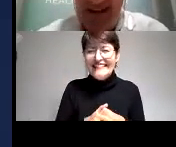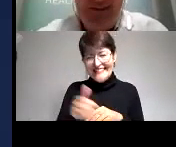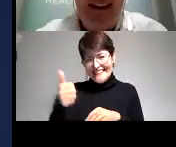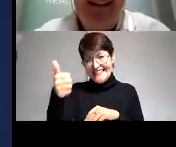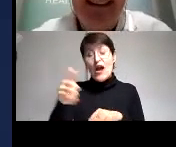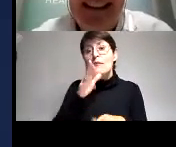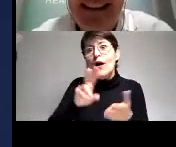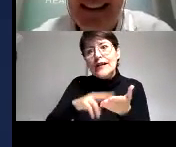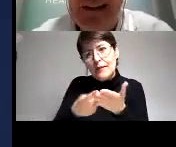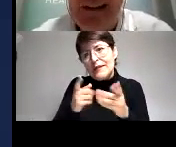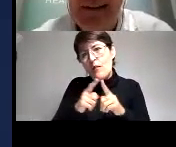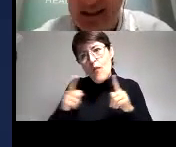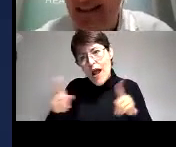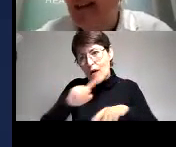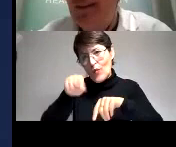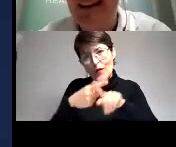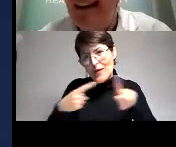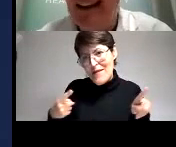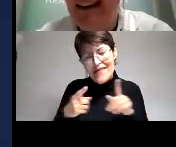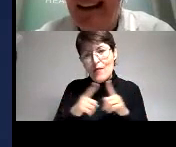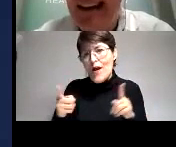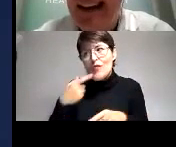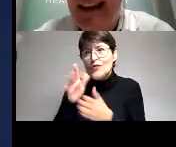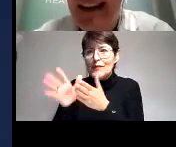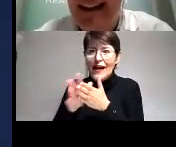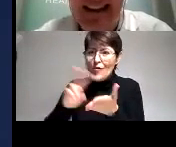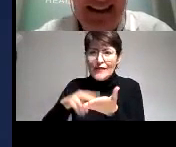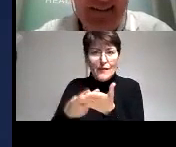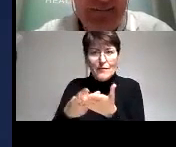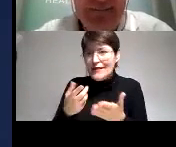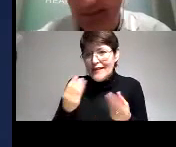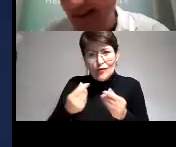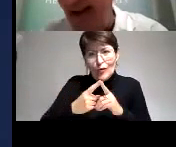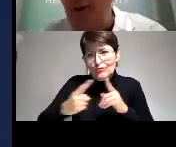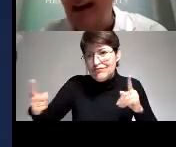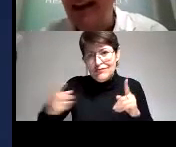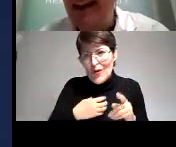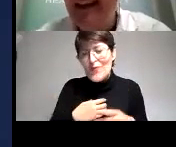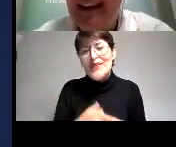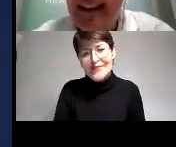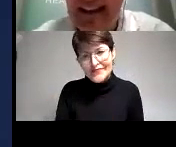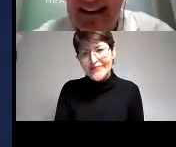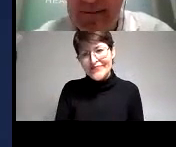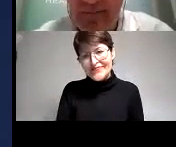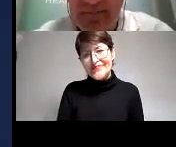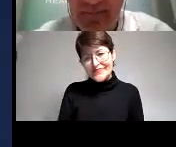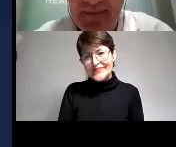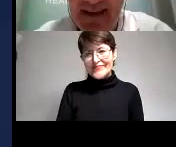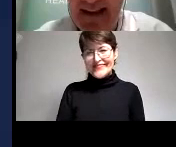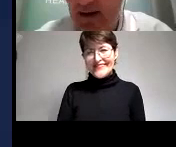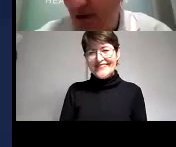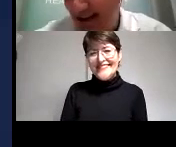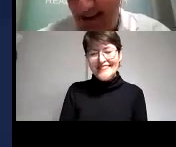más rato de la cuenta el otro día, porque entendemos que el lenguaje